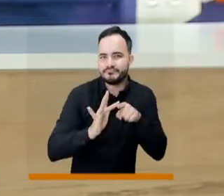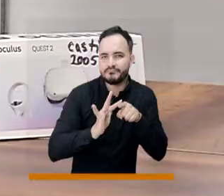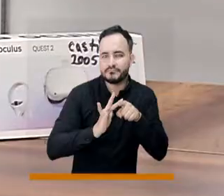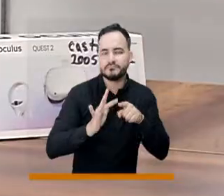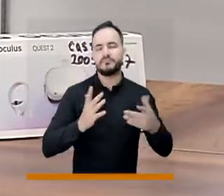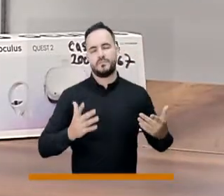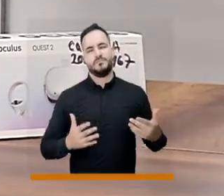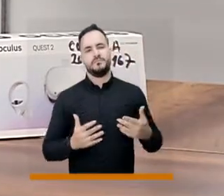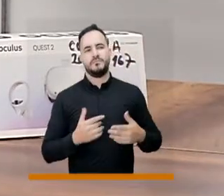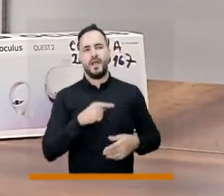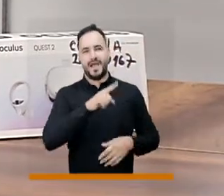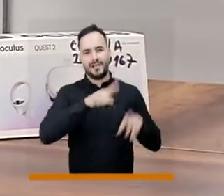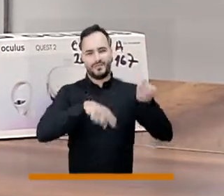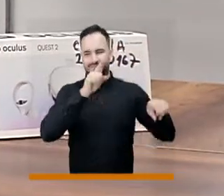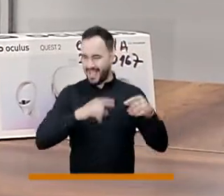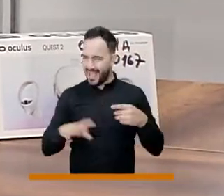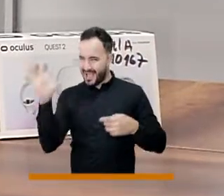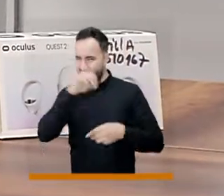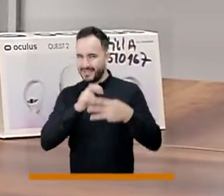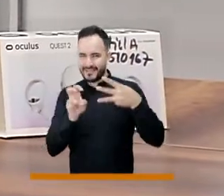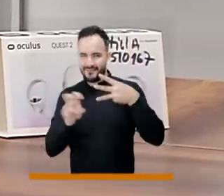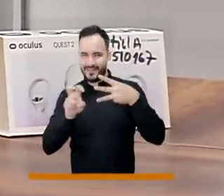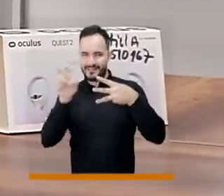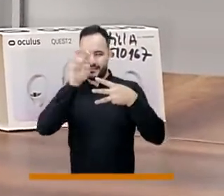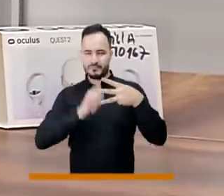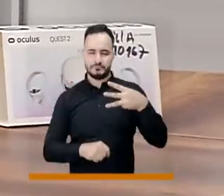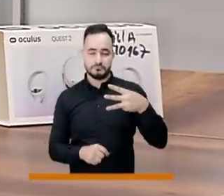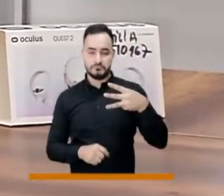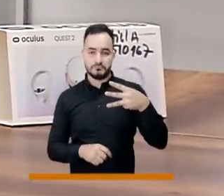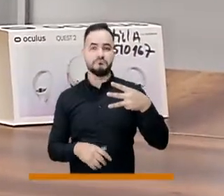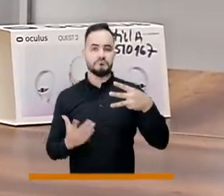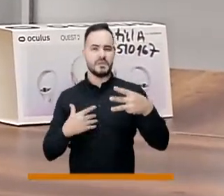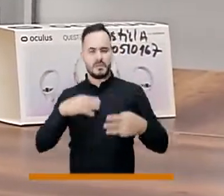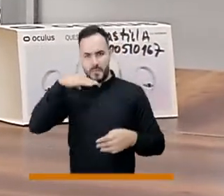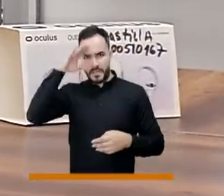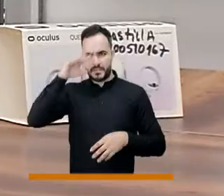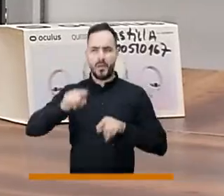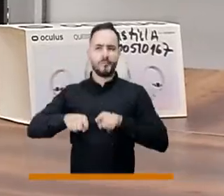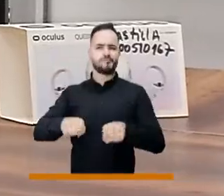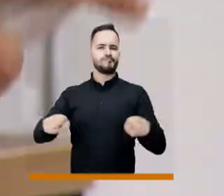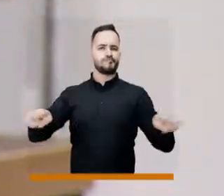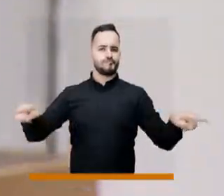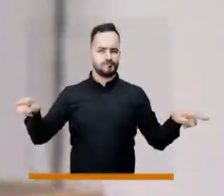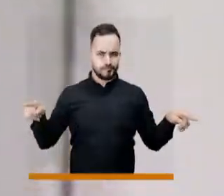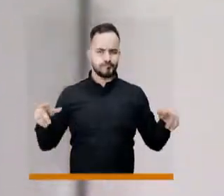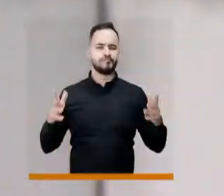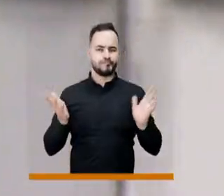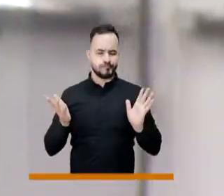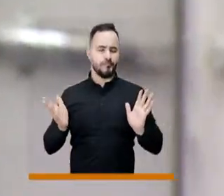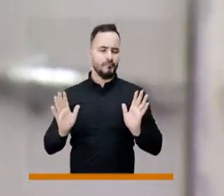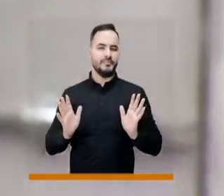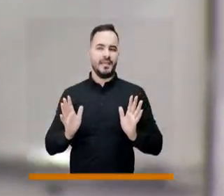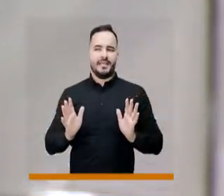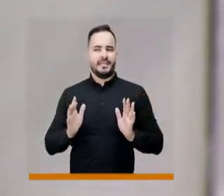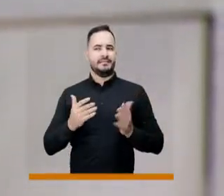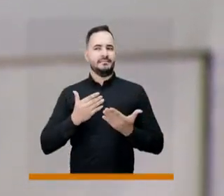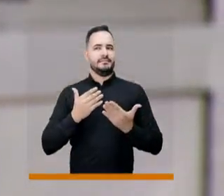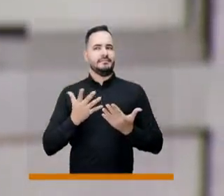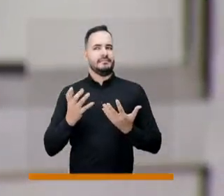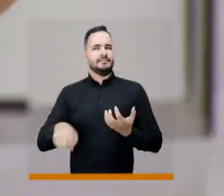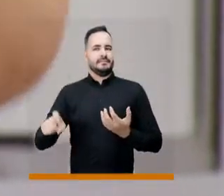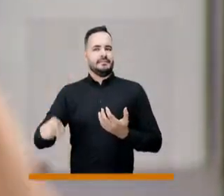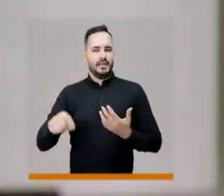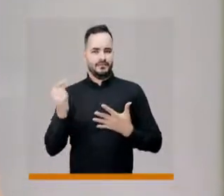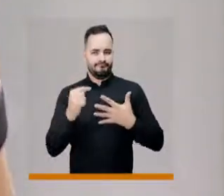experimentación del emprendimiento, de los planes de negocios y de la co-creación. Entonces, en Medellín, por supuesto, la